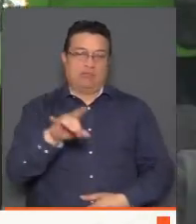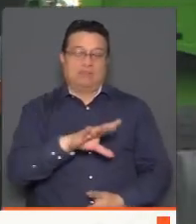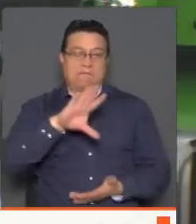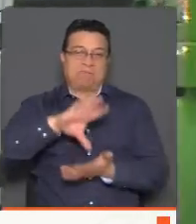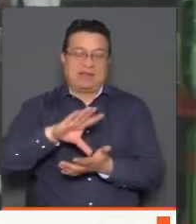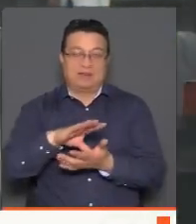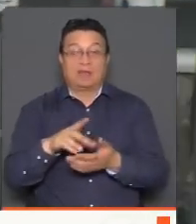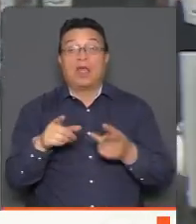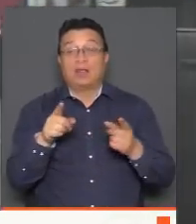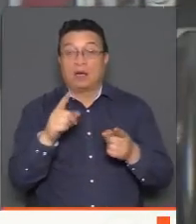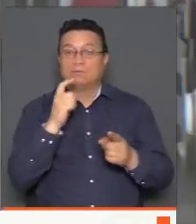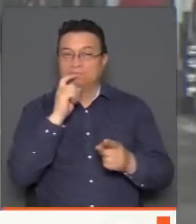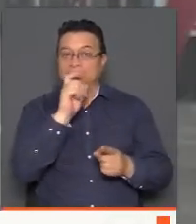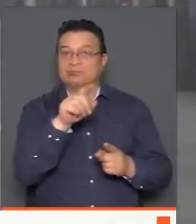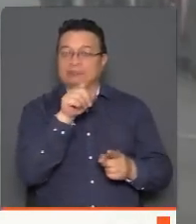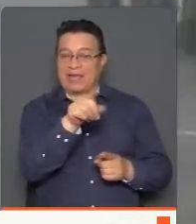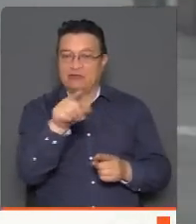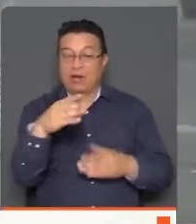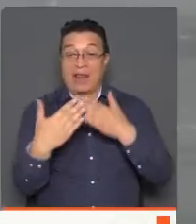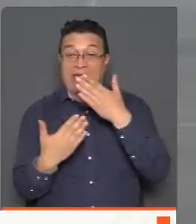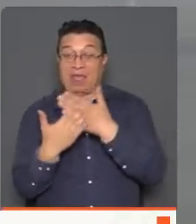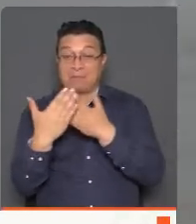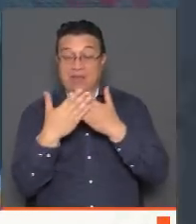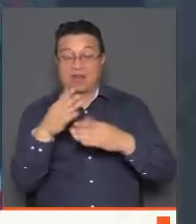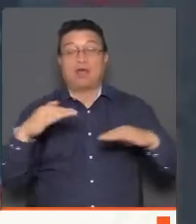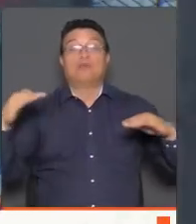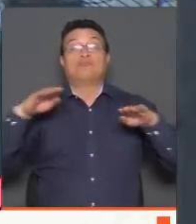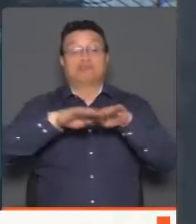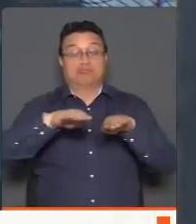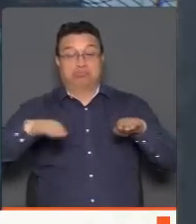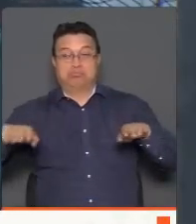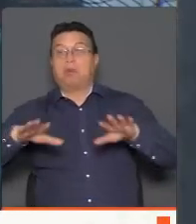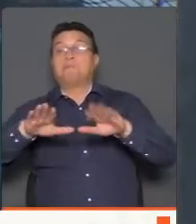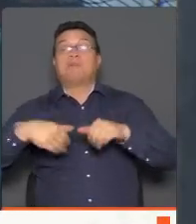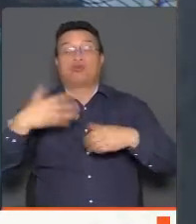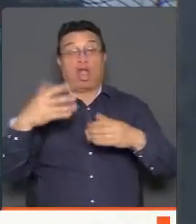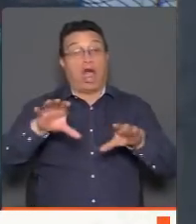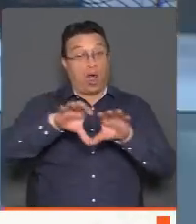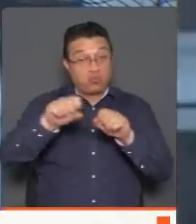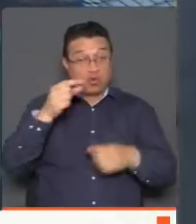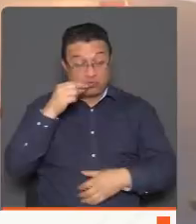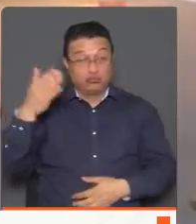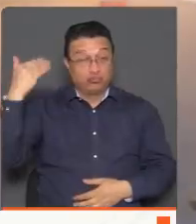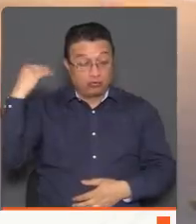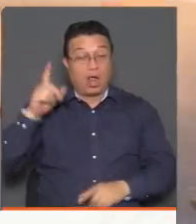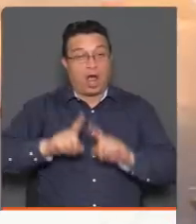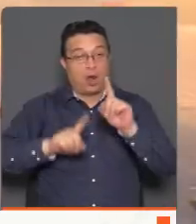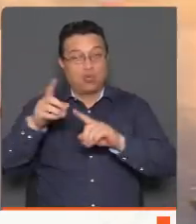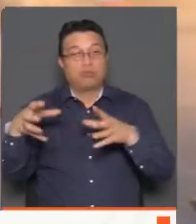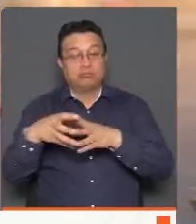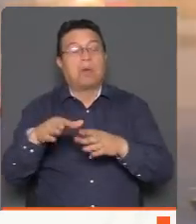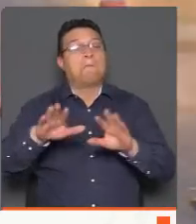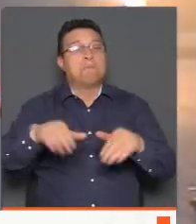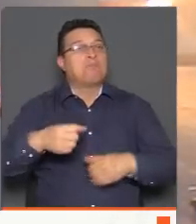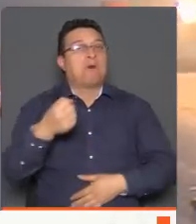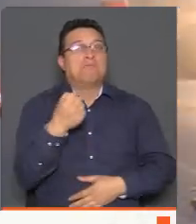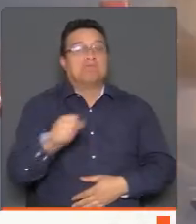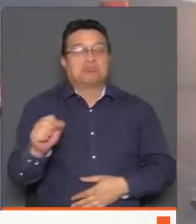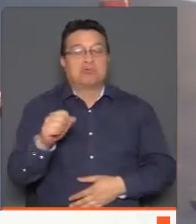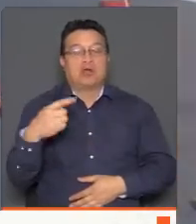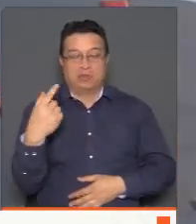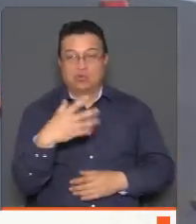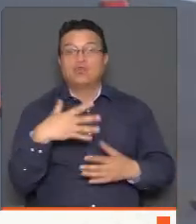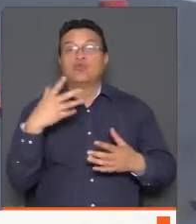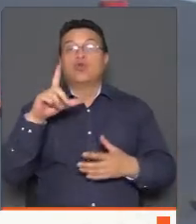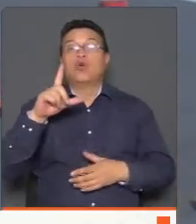dirigida a ellos, los que esta mañana amanecieron en la ruta pese al acuerdo logrado las últimas horas por algunos gremios. Palabras que remecieron también en La